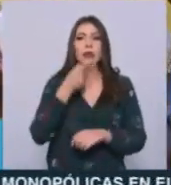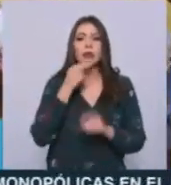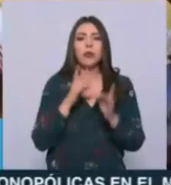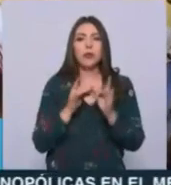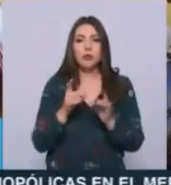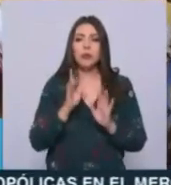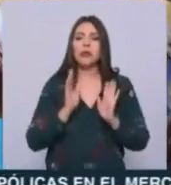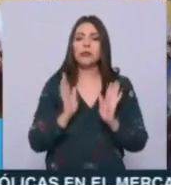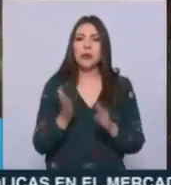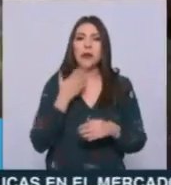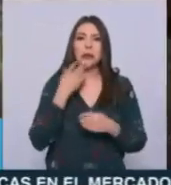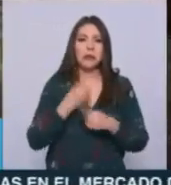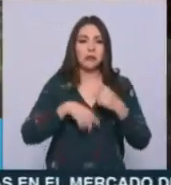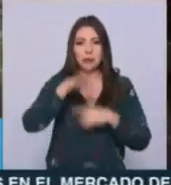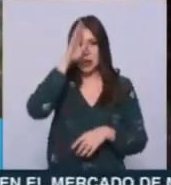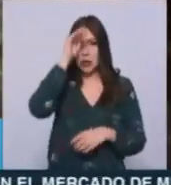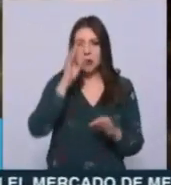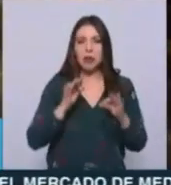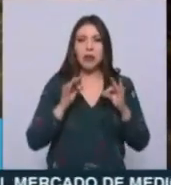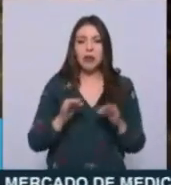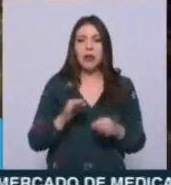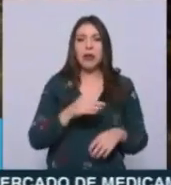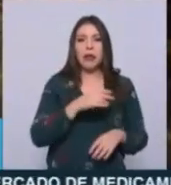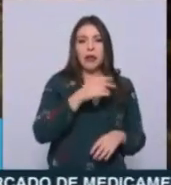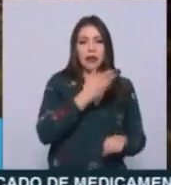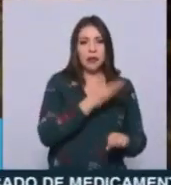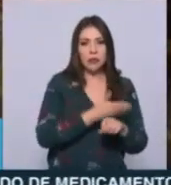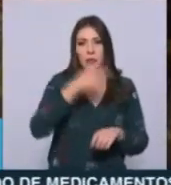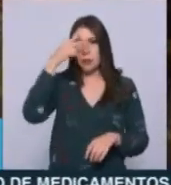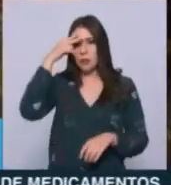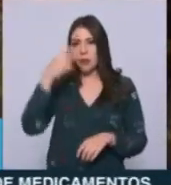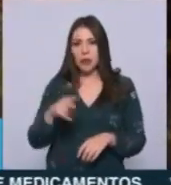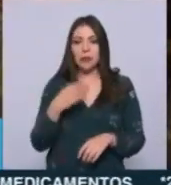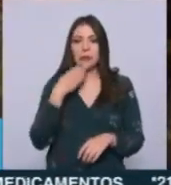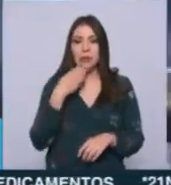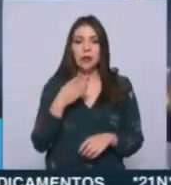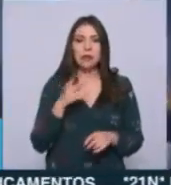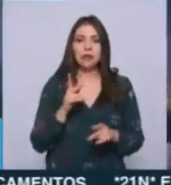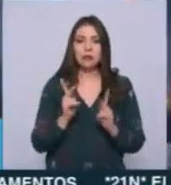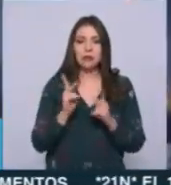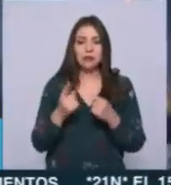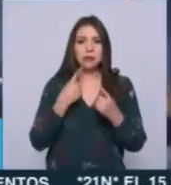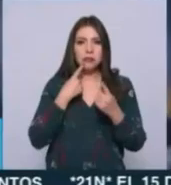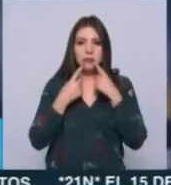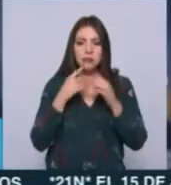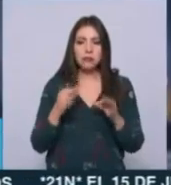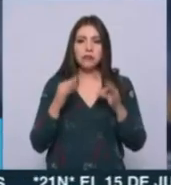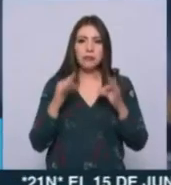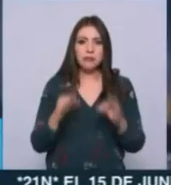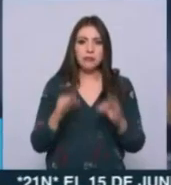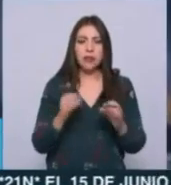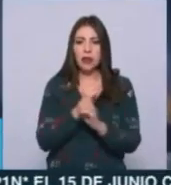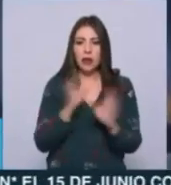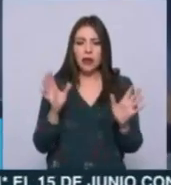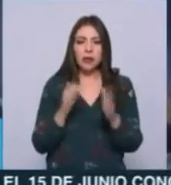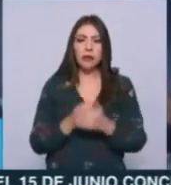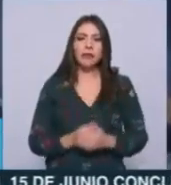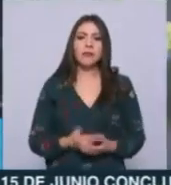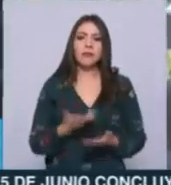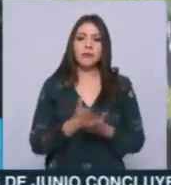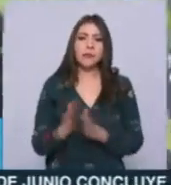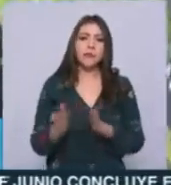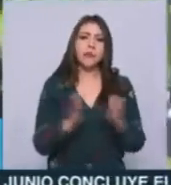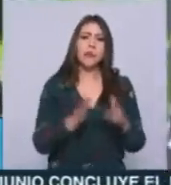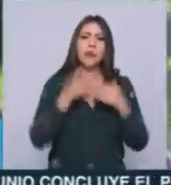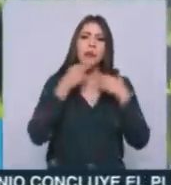logrado un buen acuerdo, que México y Estados Unidos lo habían hecho de una manera puntual, feliz, pero bueno, lo que nos dice Marcelo Ebrard es